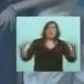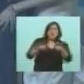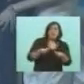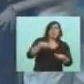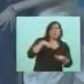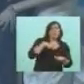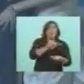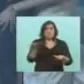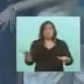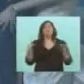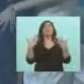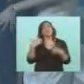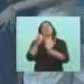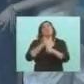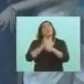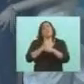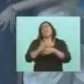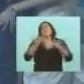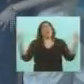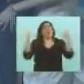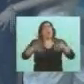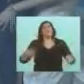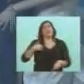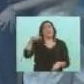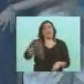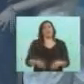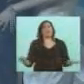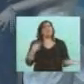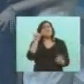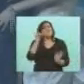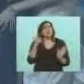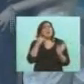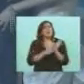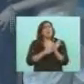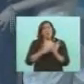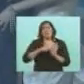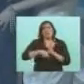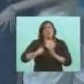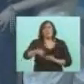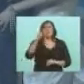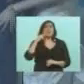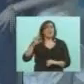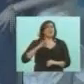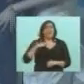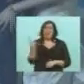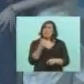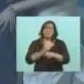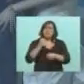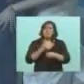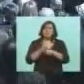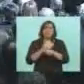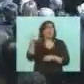lo privado, se pueden hacer grandes cosas en la Argentina. Lo hemos demostrado en estos 9 años donde hemos hecho cosas